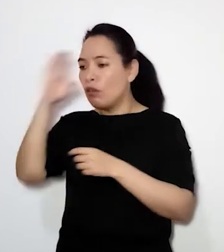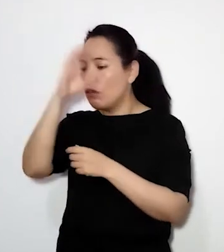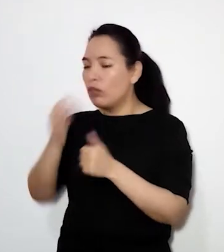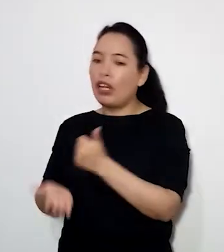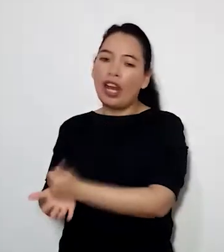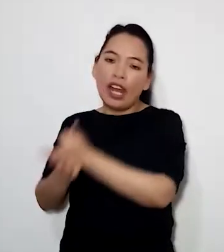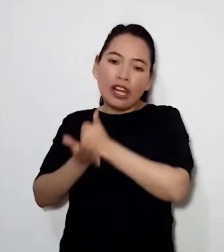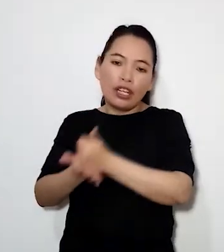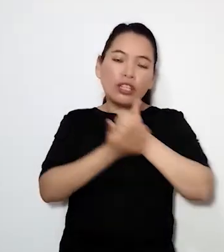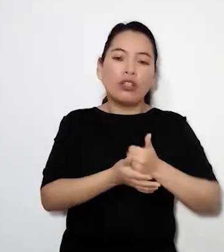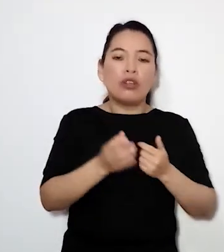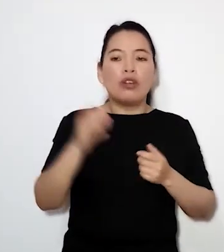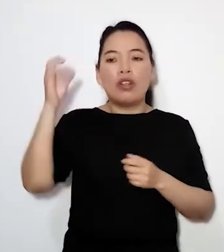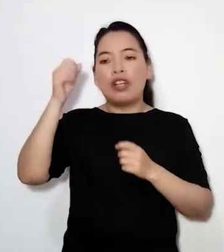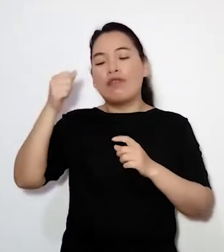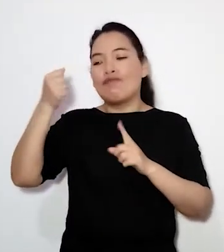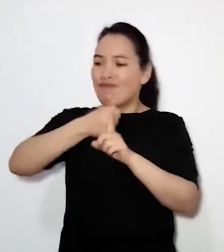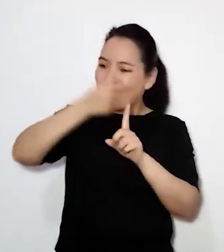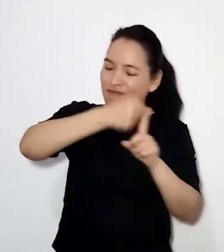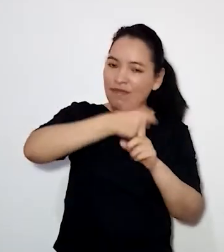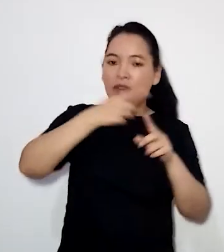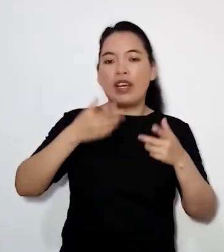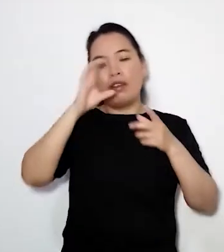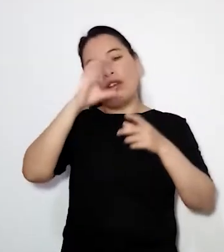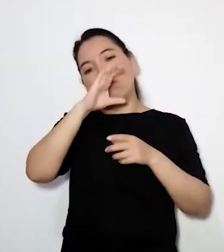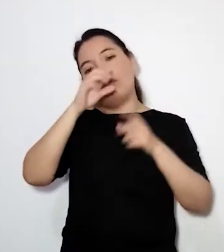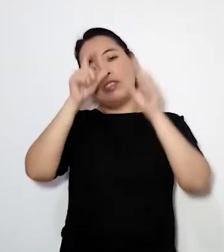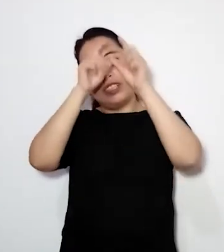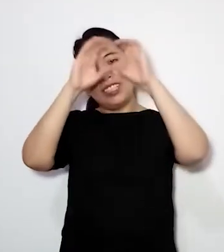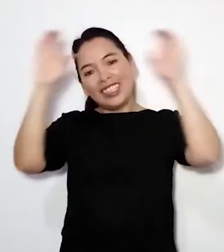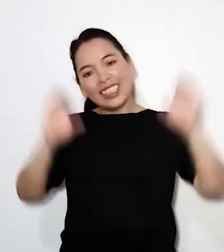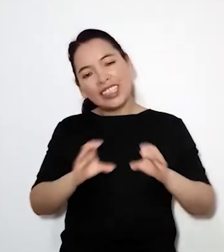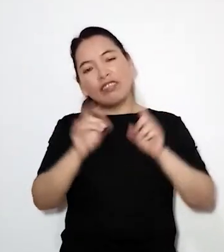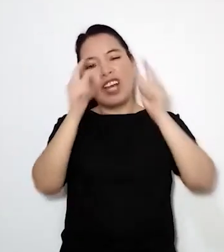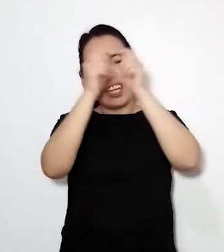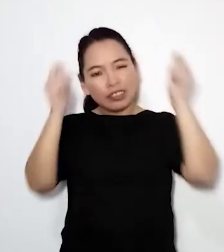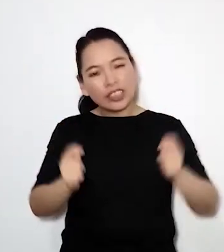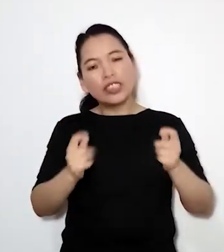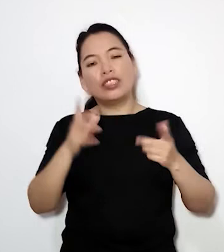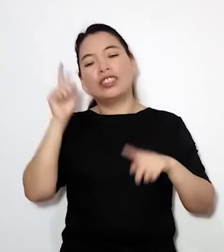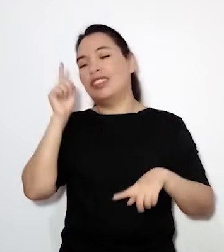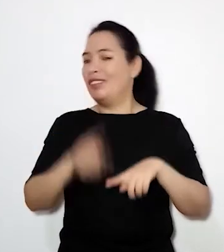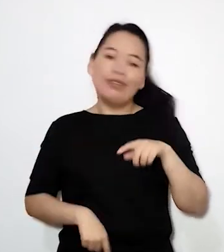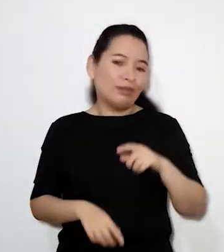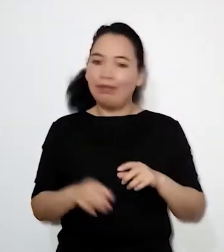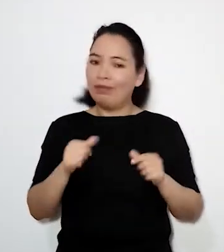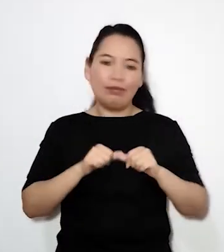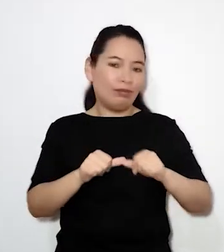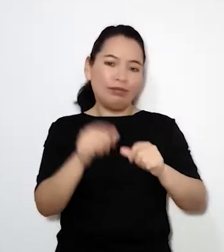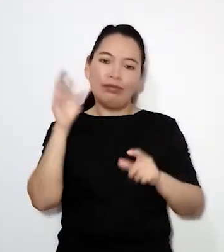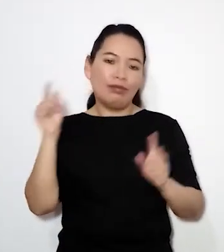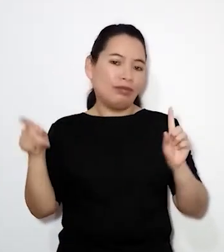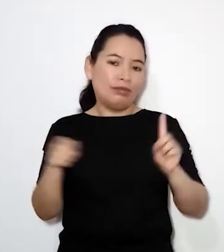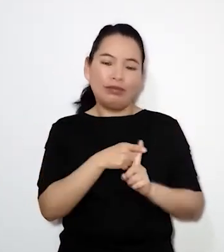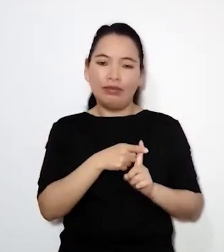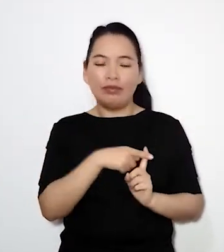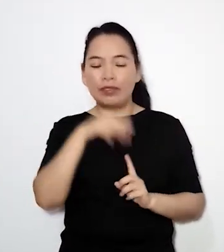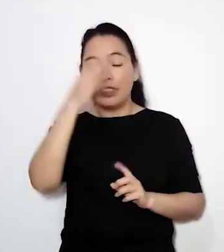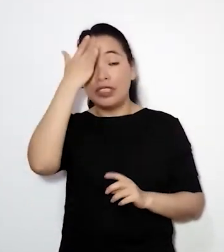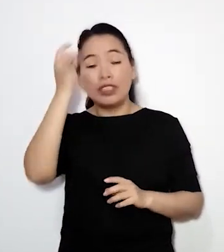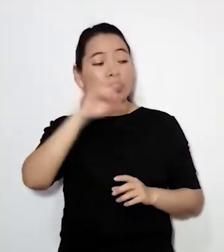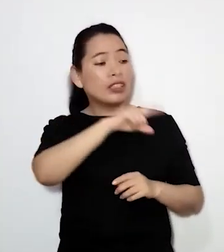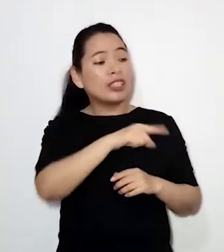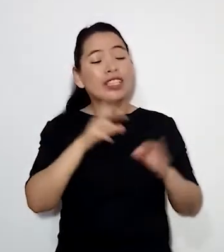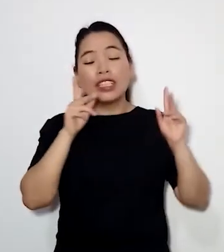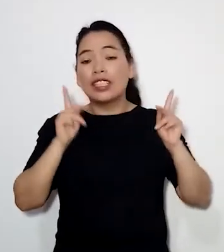título, y eso no puede seguir siendo así. O sea, no puede desgastar de esa manera a las familias el hecho de que sus